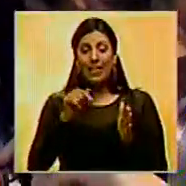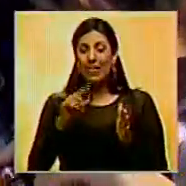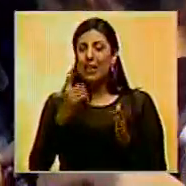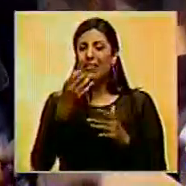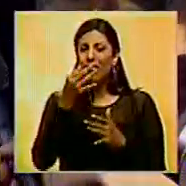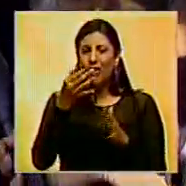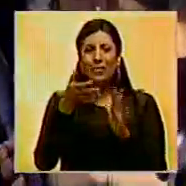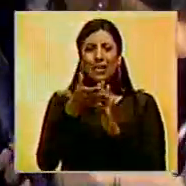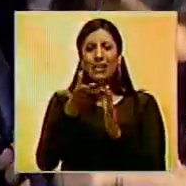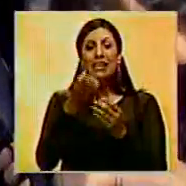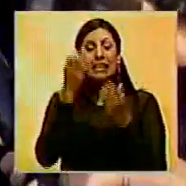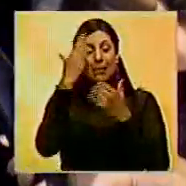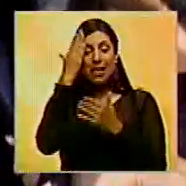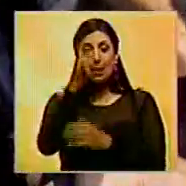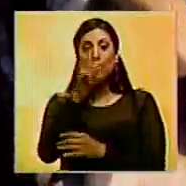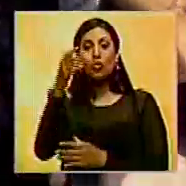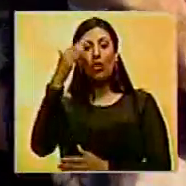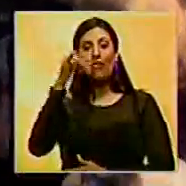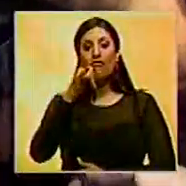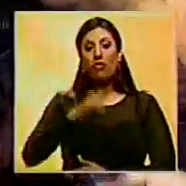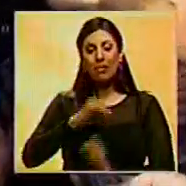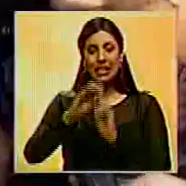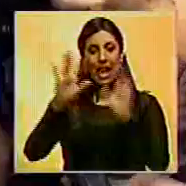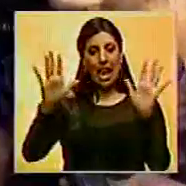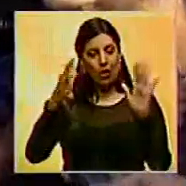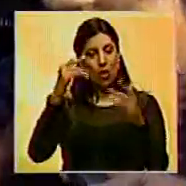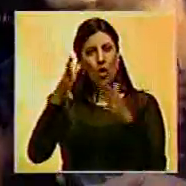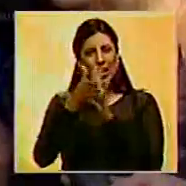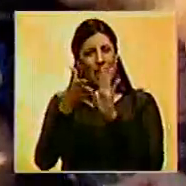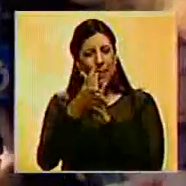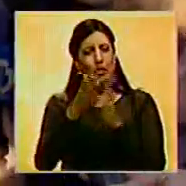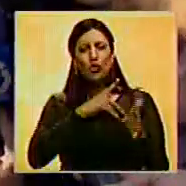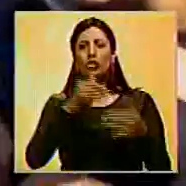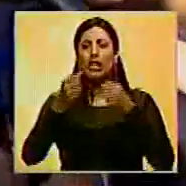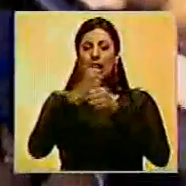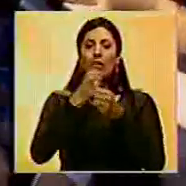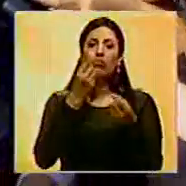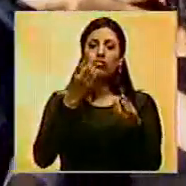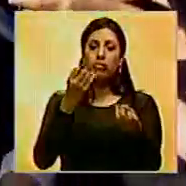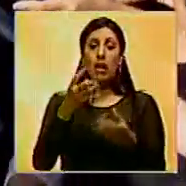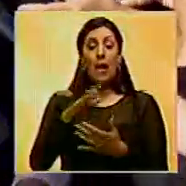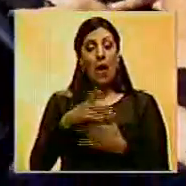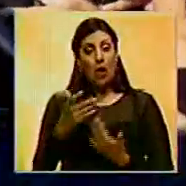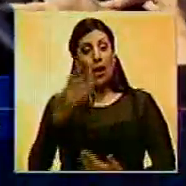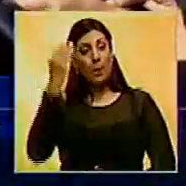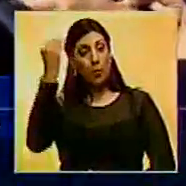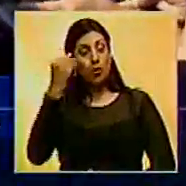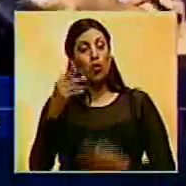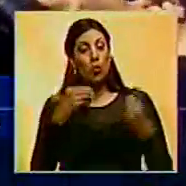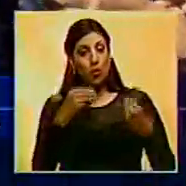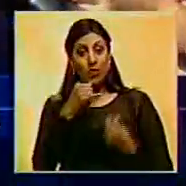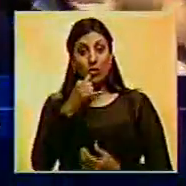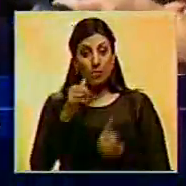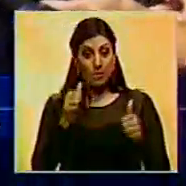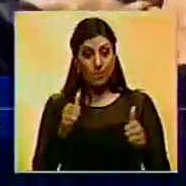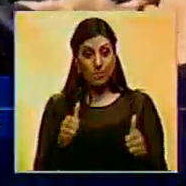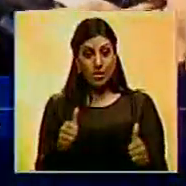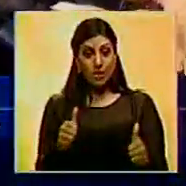primero, dar información precisa y exacta de todo lo que estamos haciendo, porque en la medida en que la opinión pública esté bien